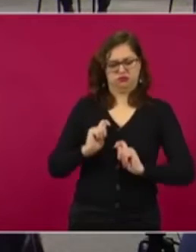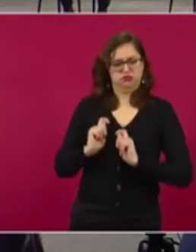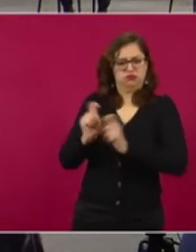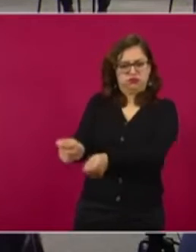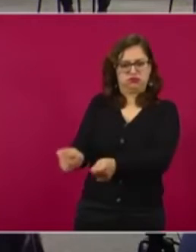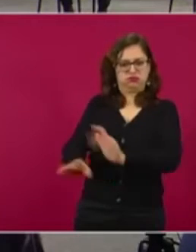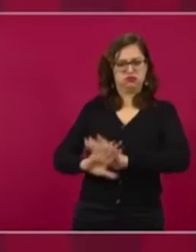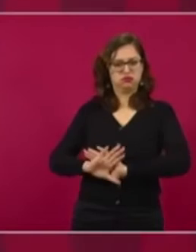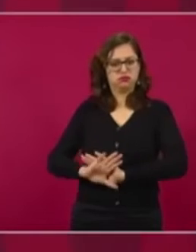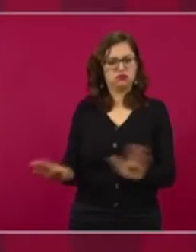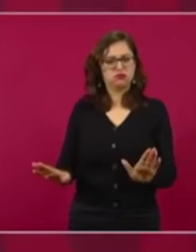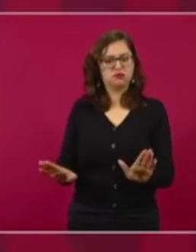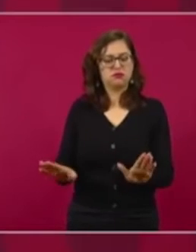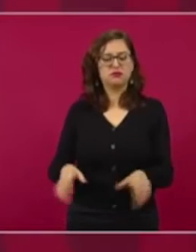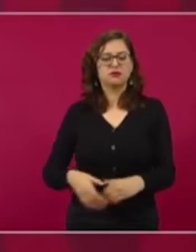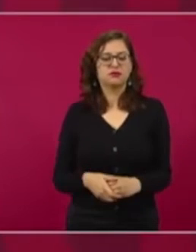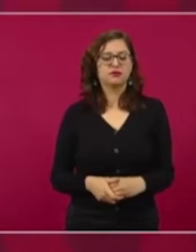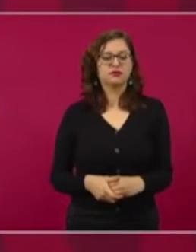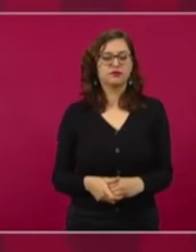impuestos.